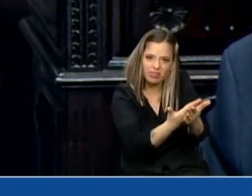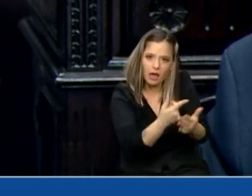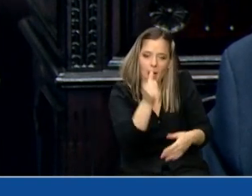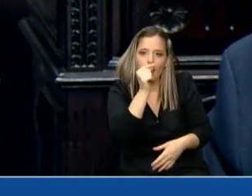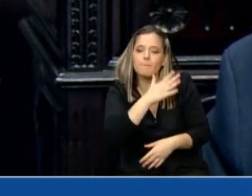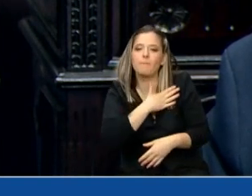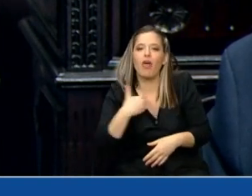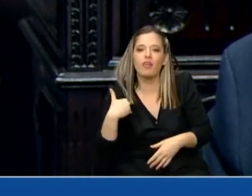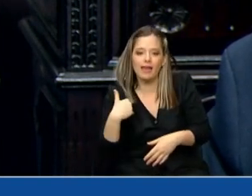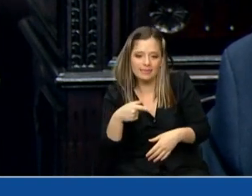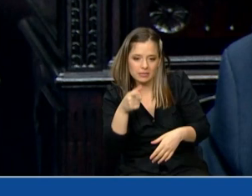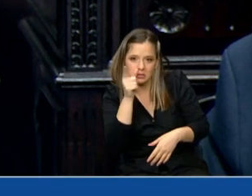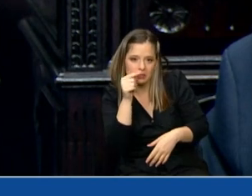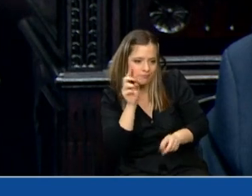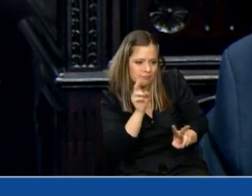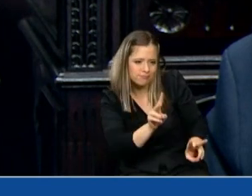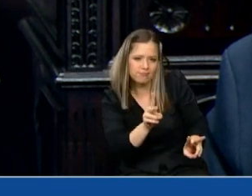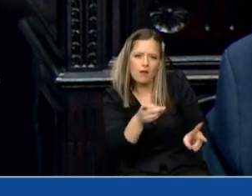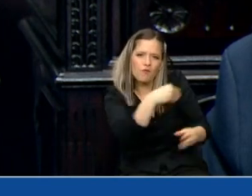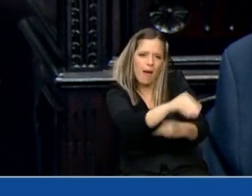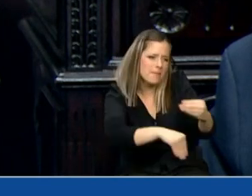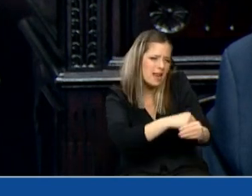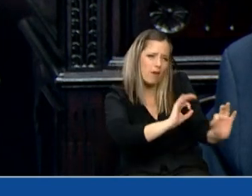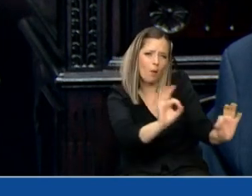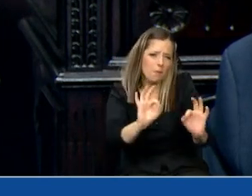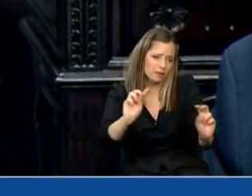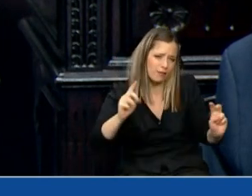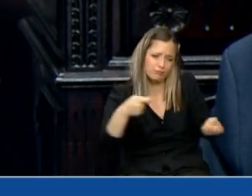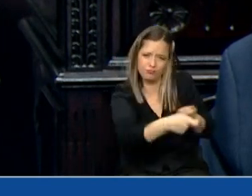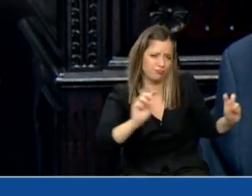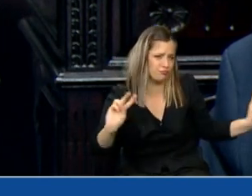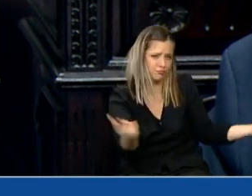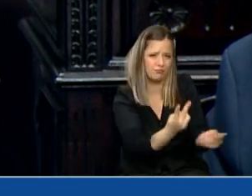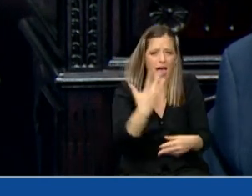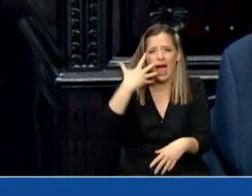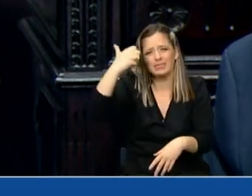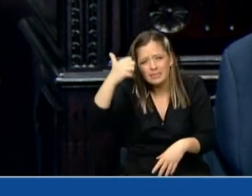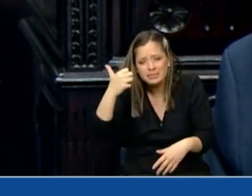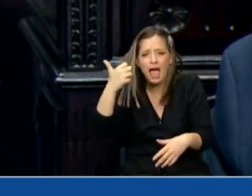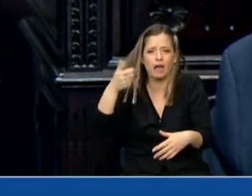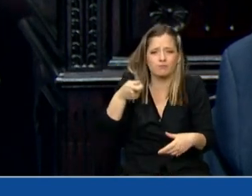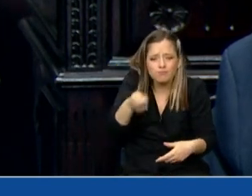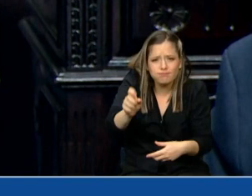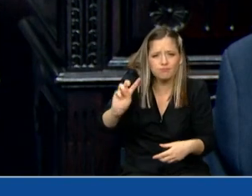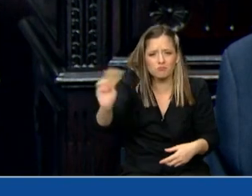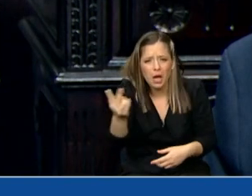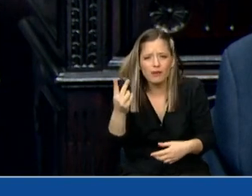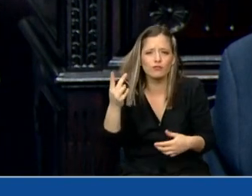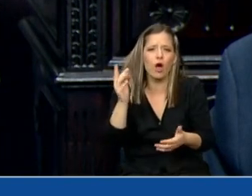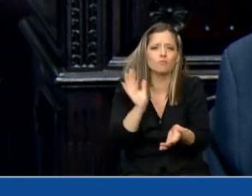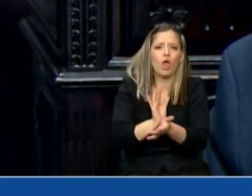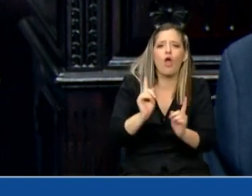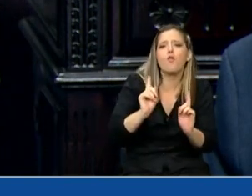cómo se está matando a toda su familia, ancianos asesinados. Esto no es una